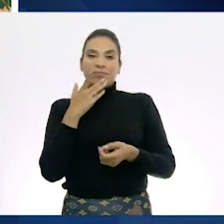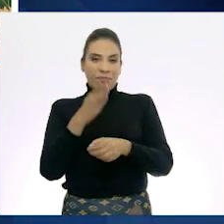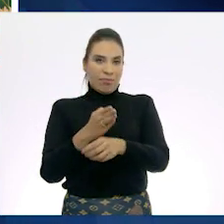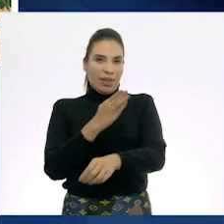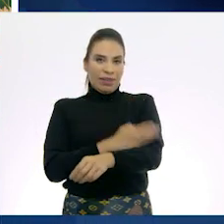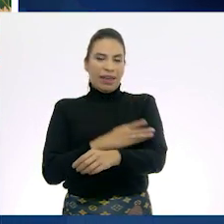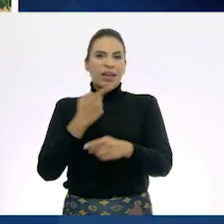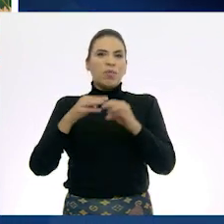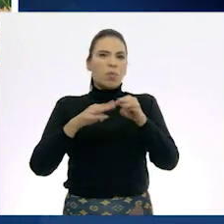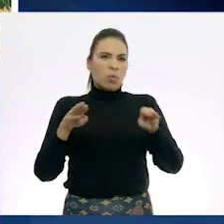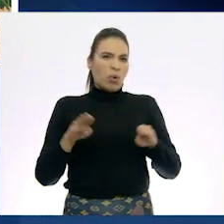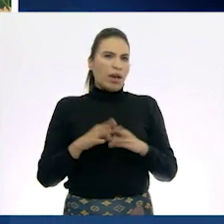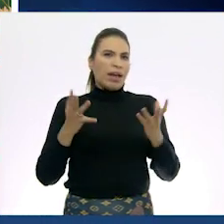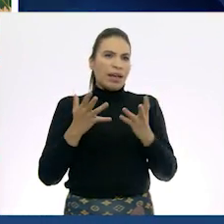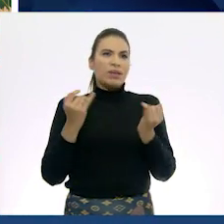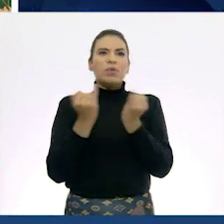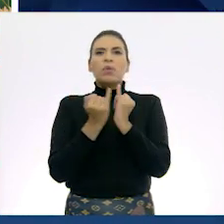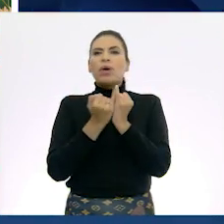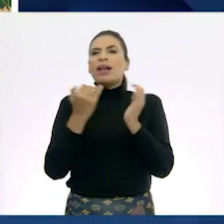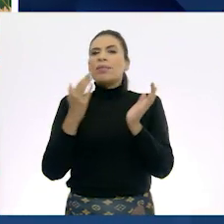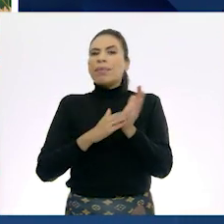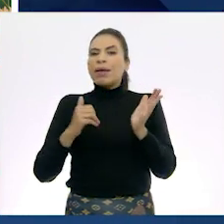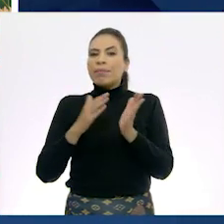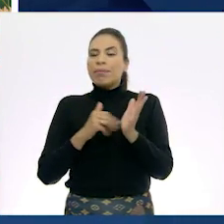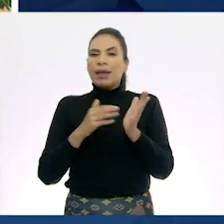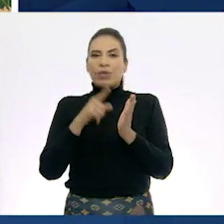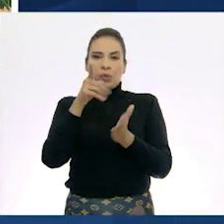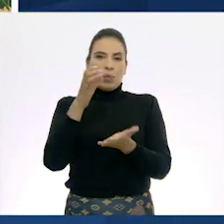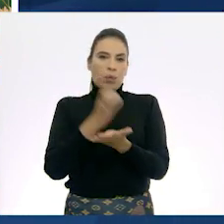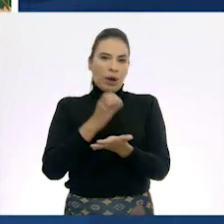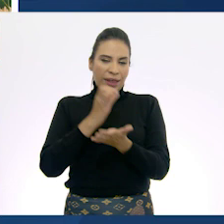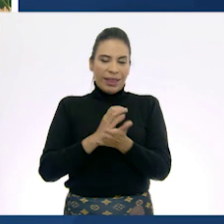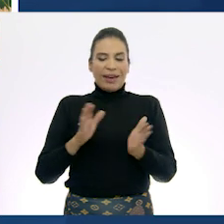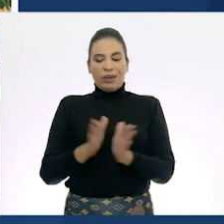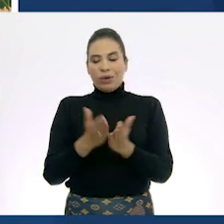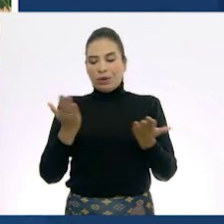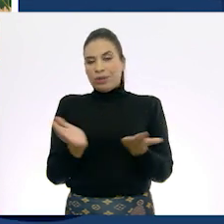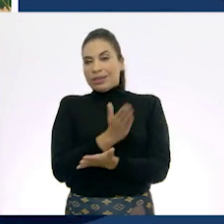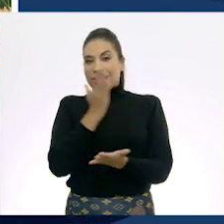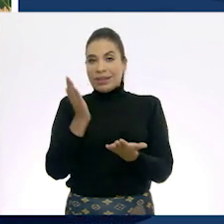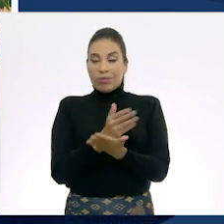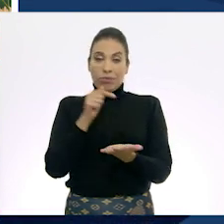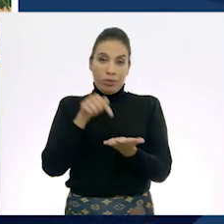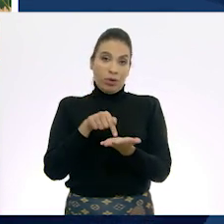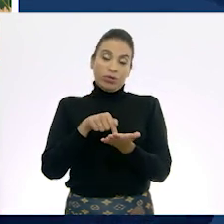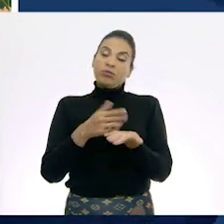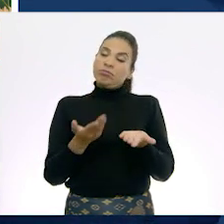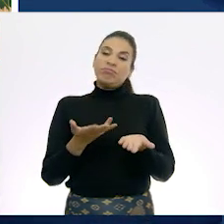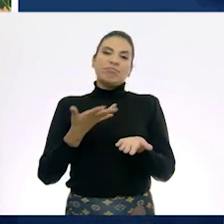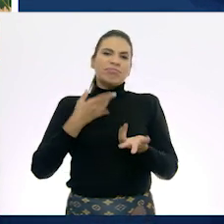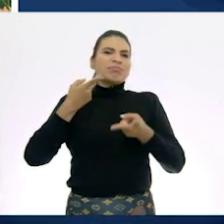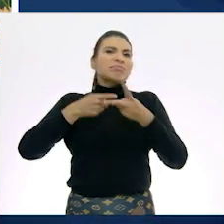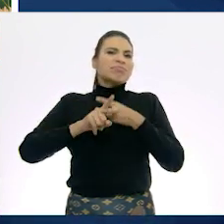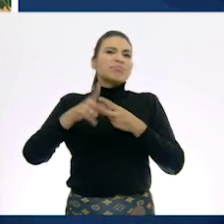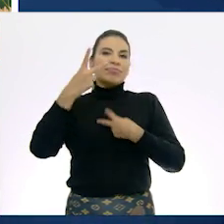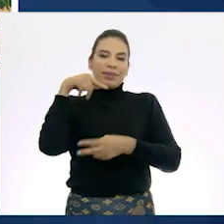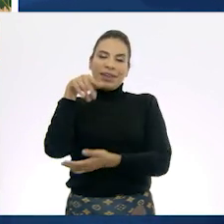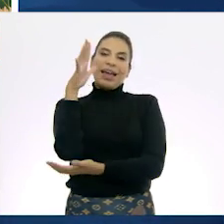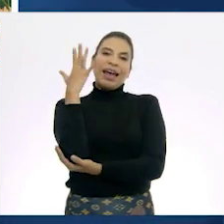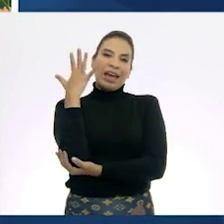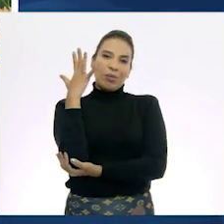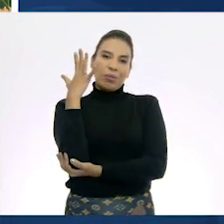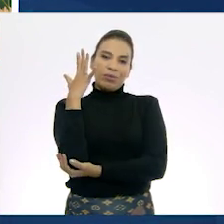van a hacer muebles, pero también el papel. Entonces, tus cuadernos, tus libros, pues obviamente que tienen su origen en un